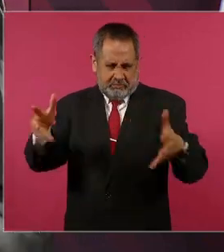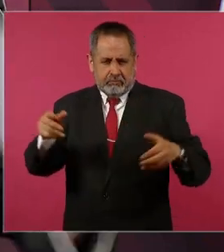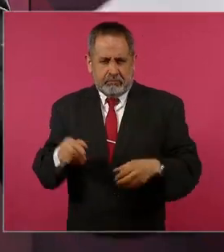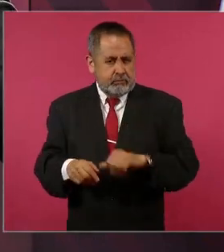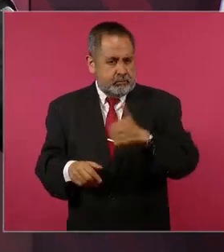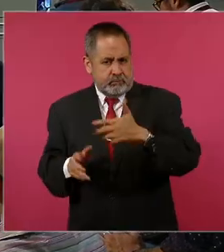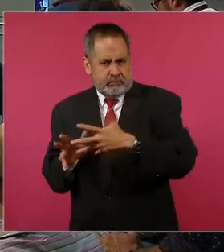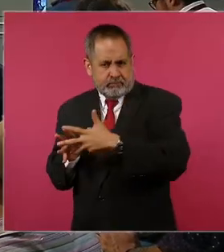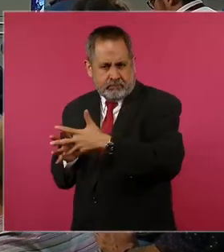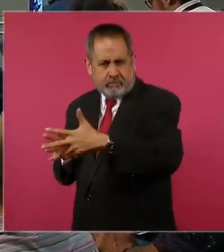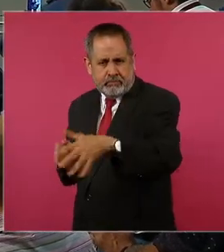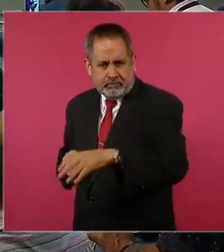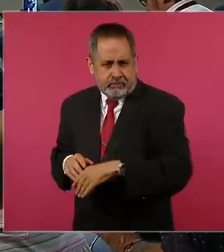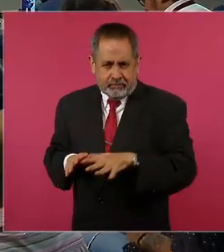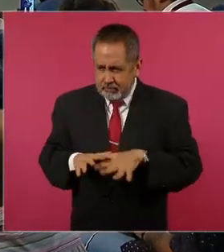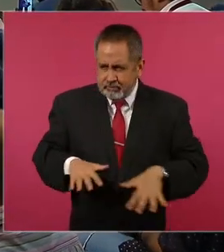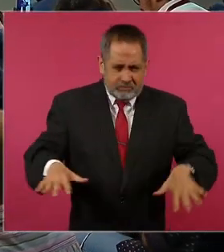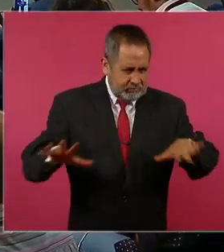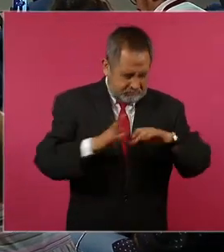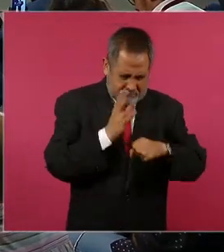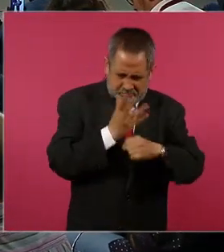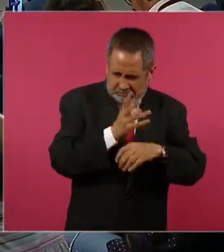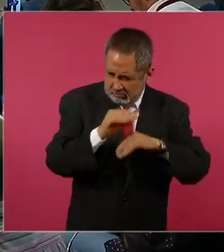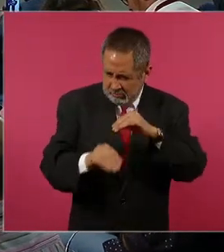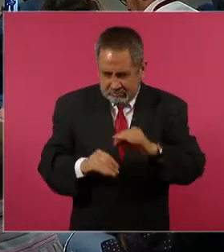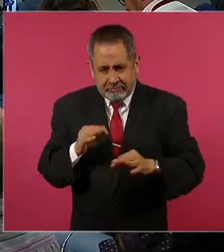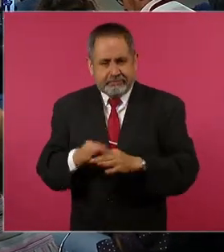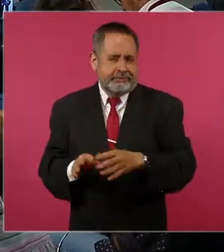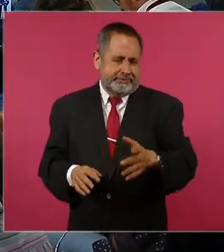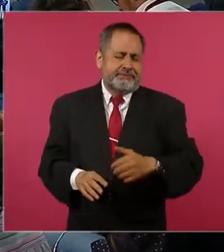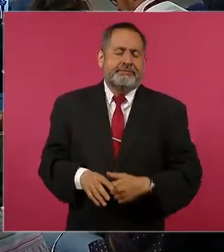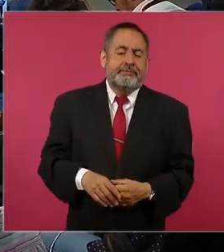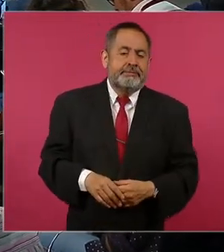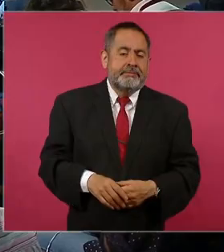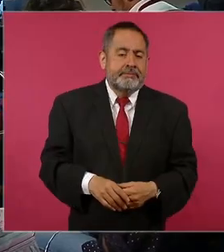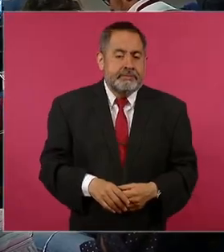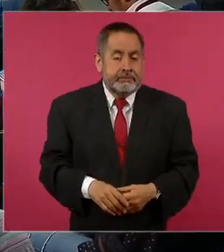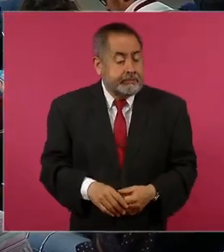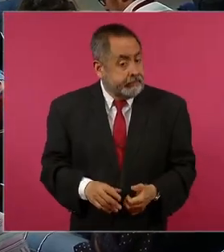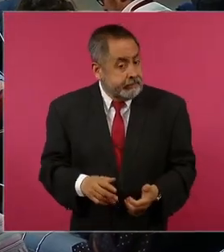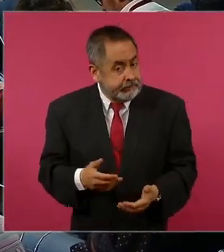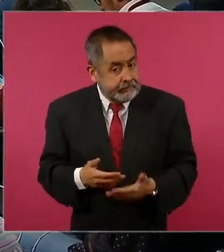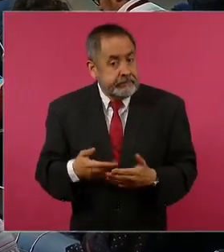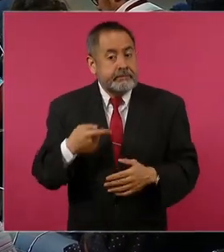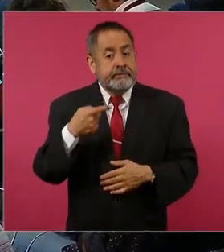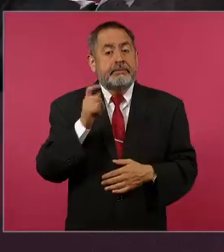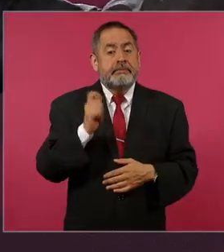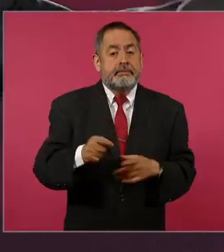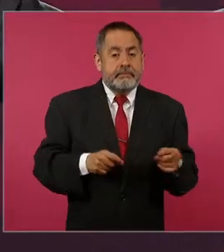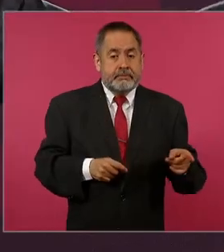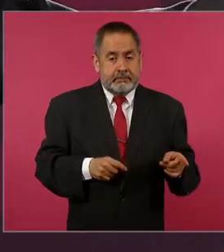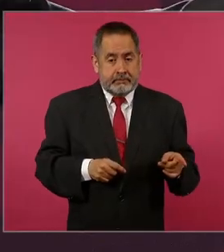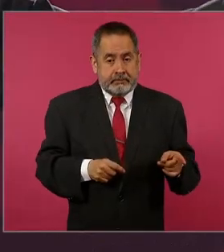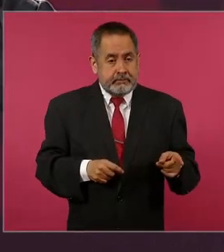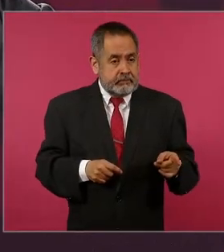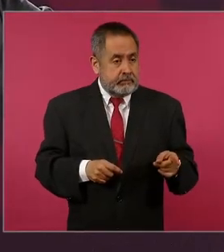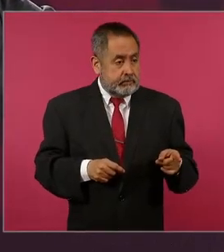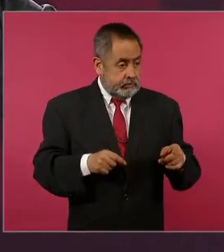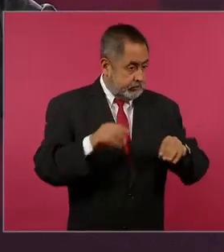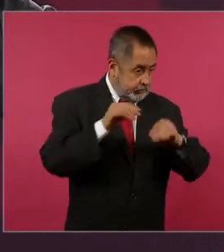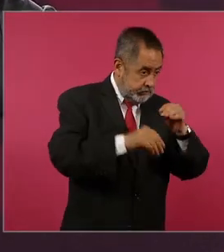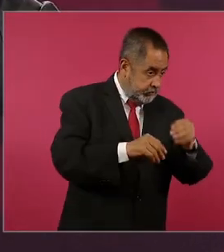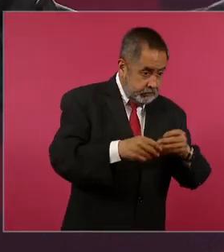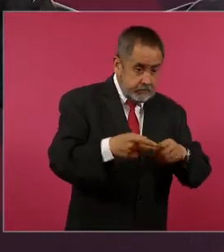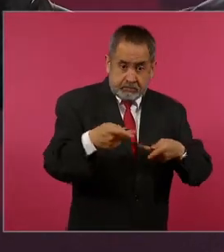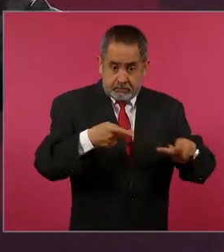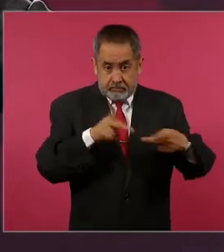lo que puede tener un estado pequeño ahora, y en pago a